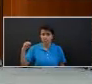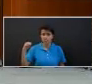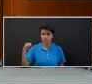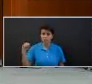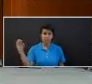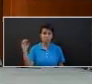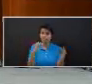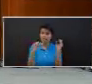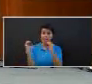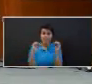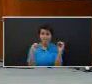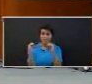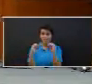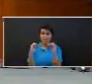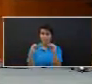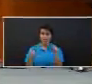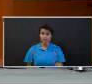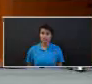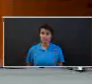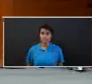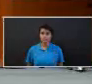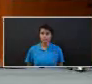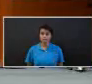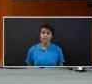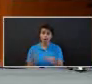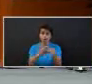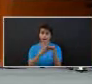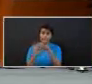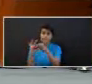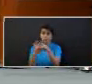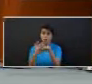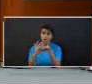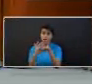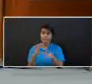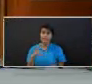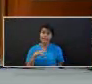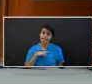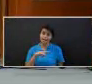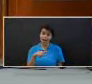amigos misioneros, ni la organización a la cual pertenecía.